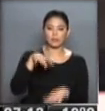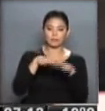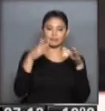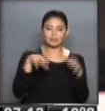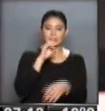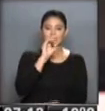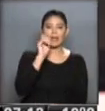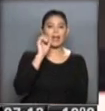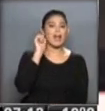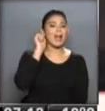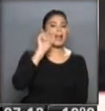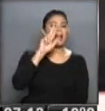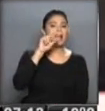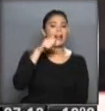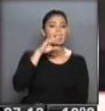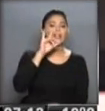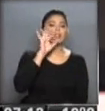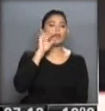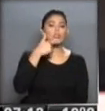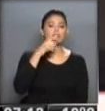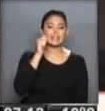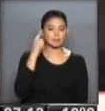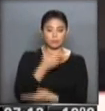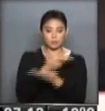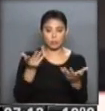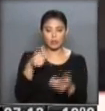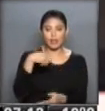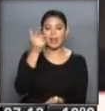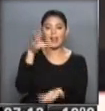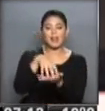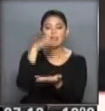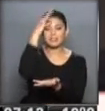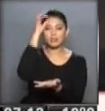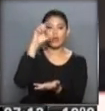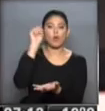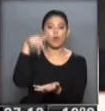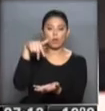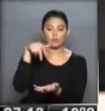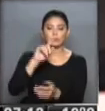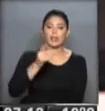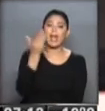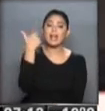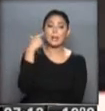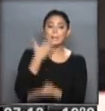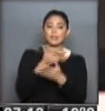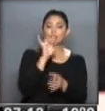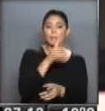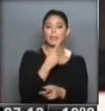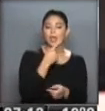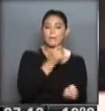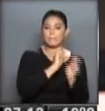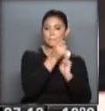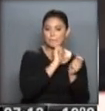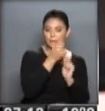super gala que está anticipándose en el Teatro Colón, que tendrá la presentación el miércoles que viene, pero que ayer se hizo la presentación para prensa y